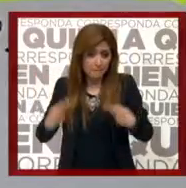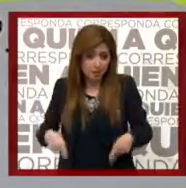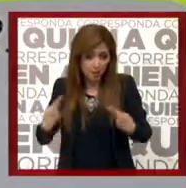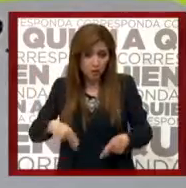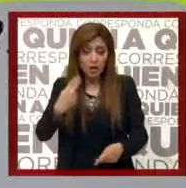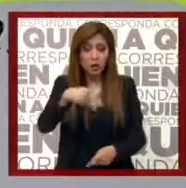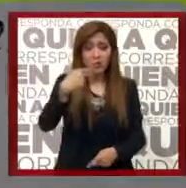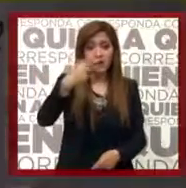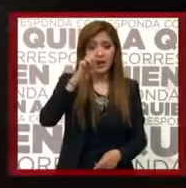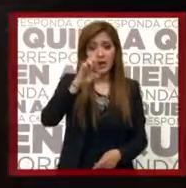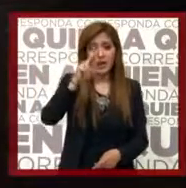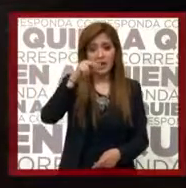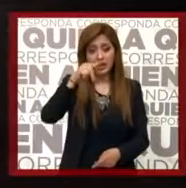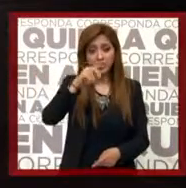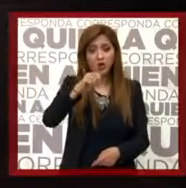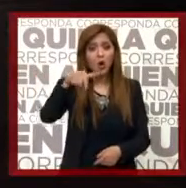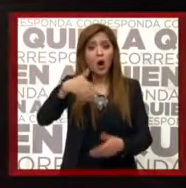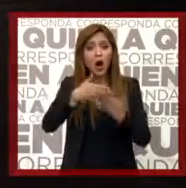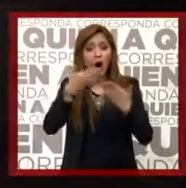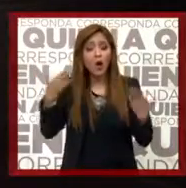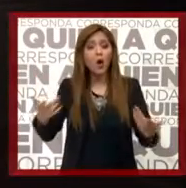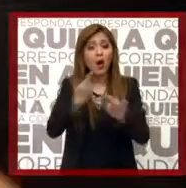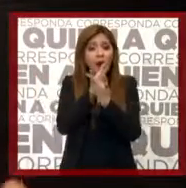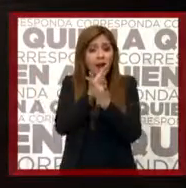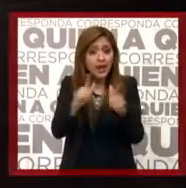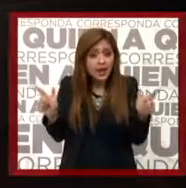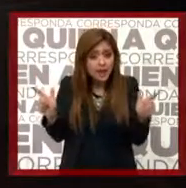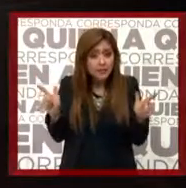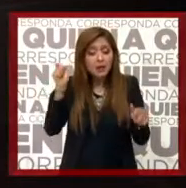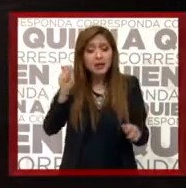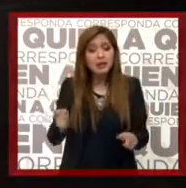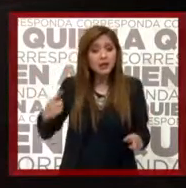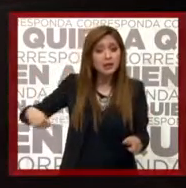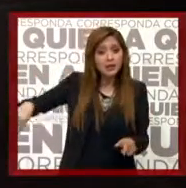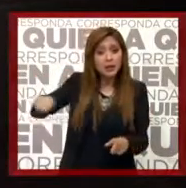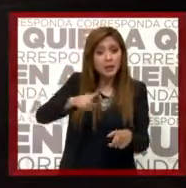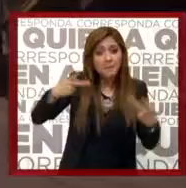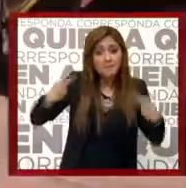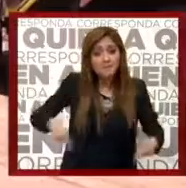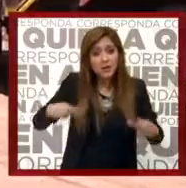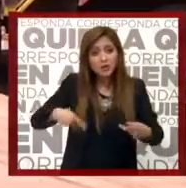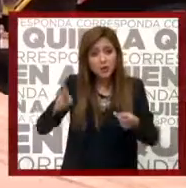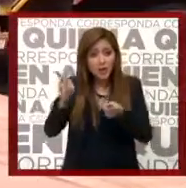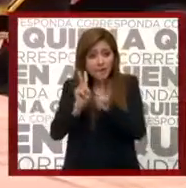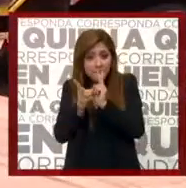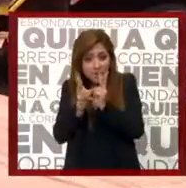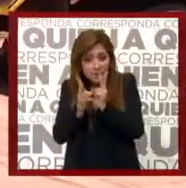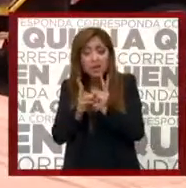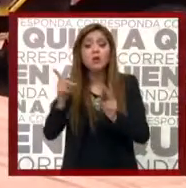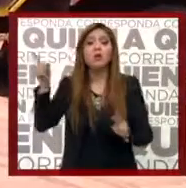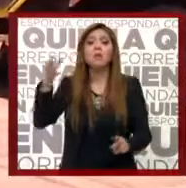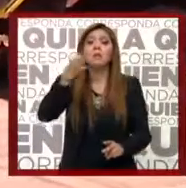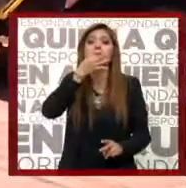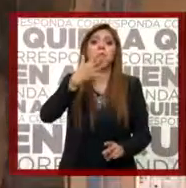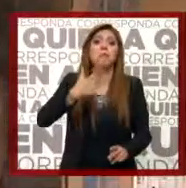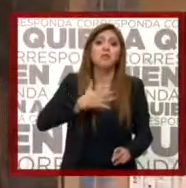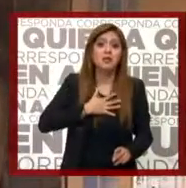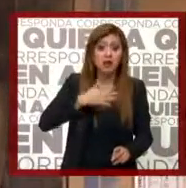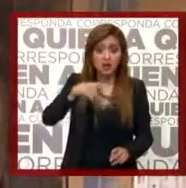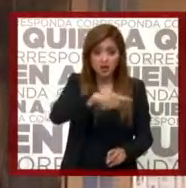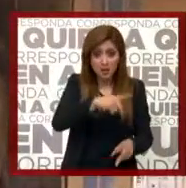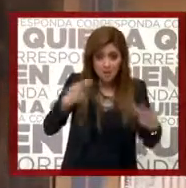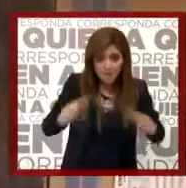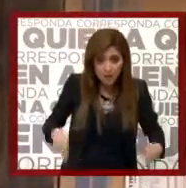Torres, anda suelto. Por los mismos vecinos me informan o me dicen, ¿no?, que el tipo